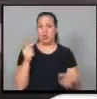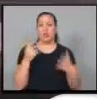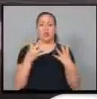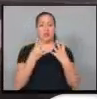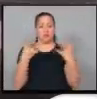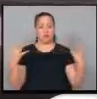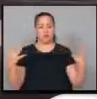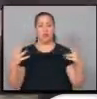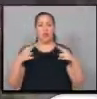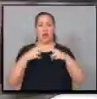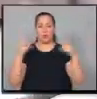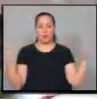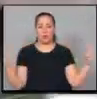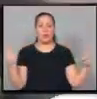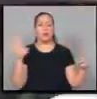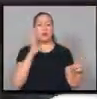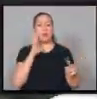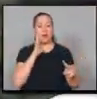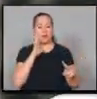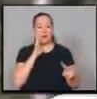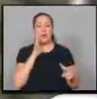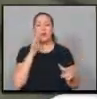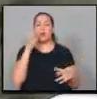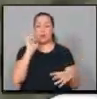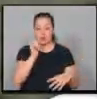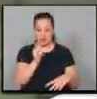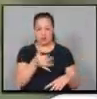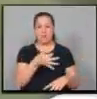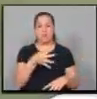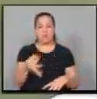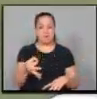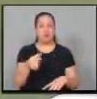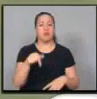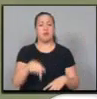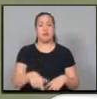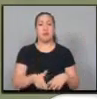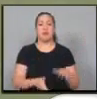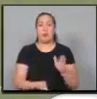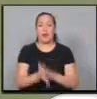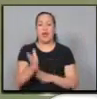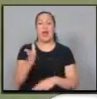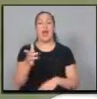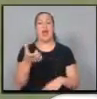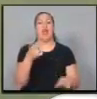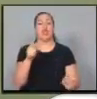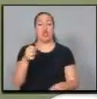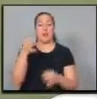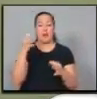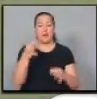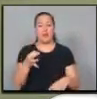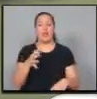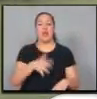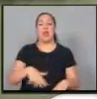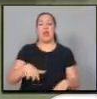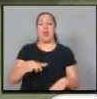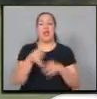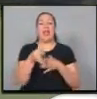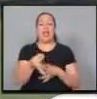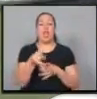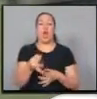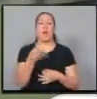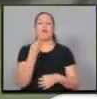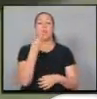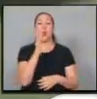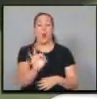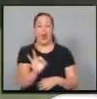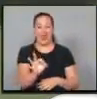traza principal de la autopista Panamericana. Esto es efectivamente en el ramal Escobar, a la altura de Maschwitz, justamente a la altura del kilómetro 40,